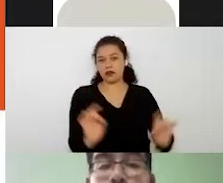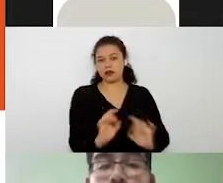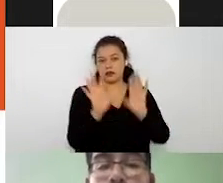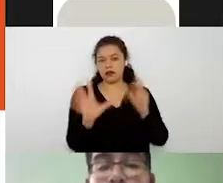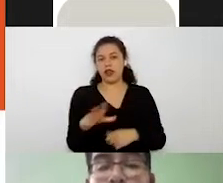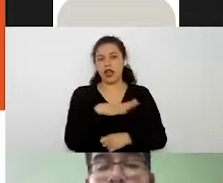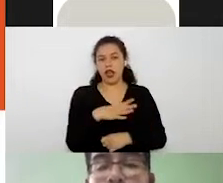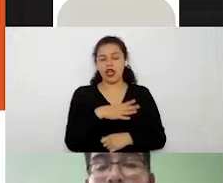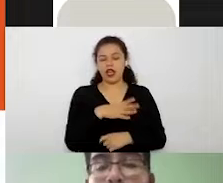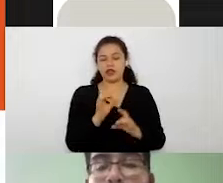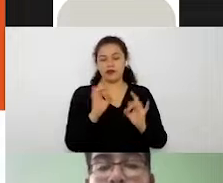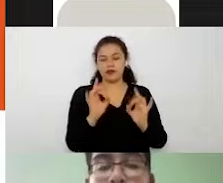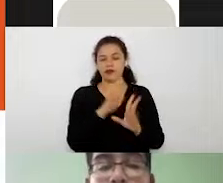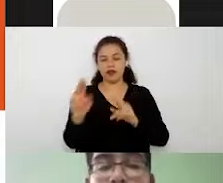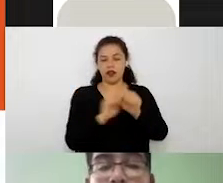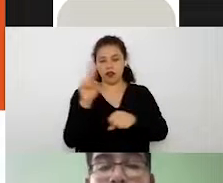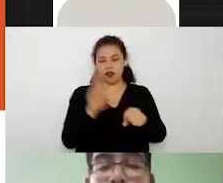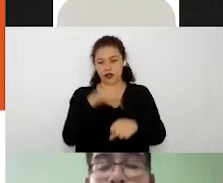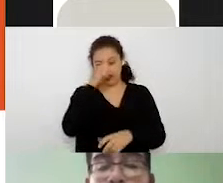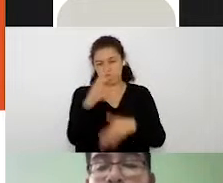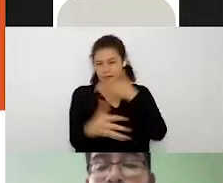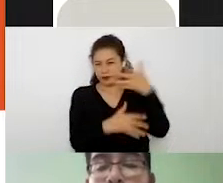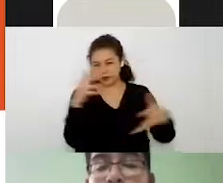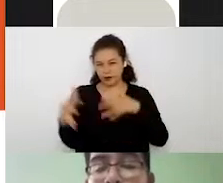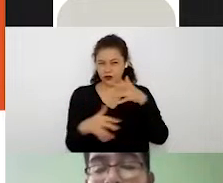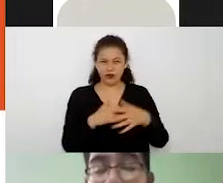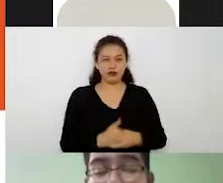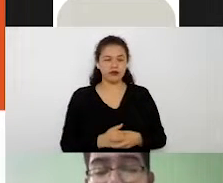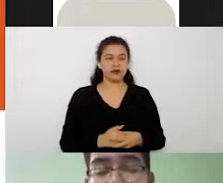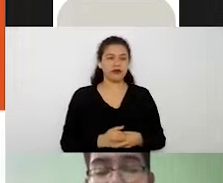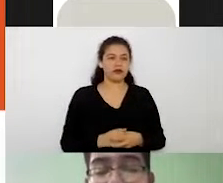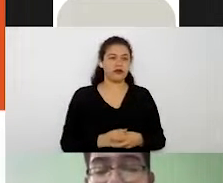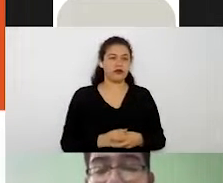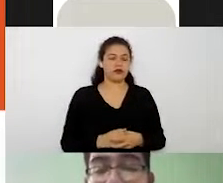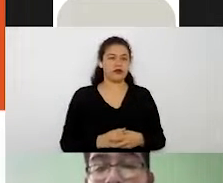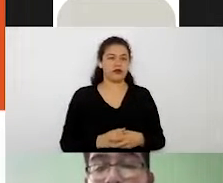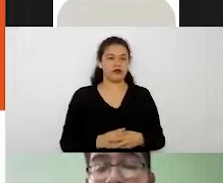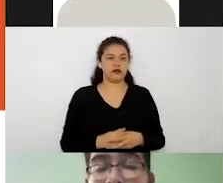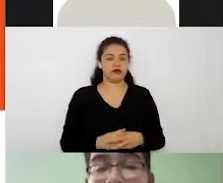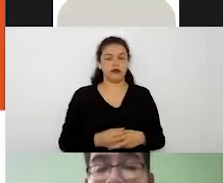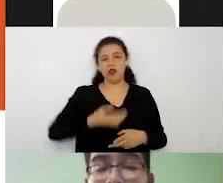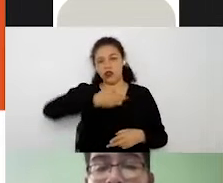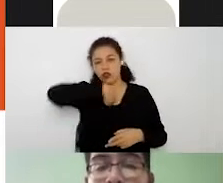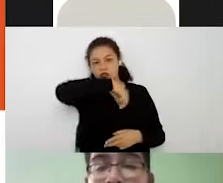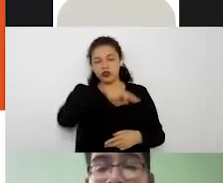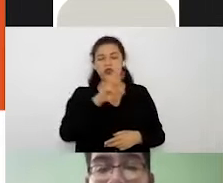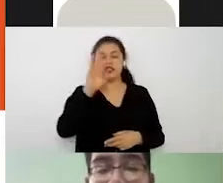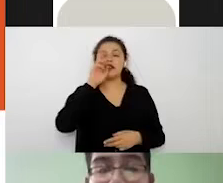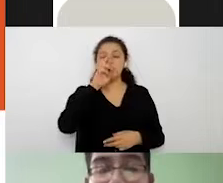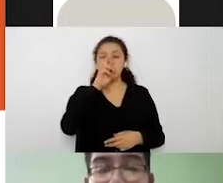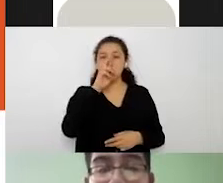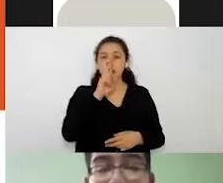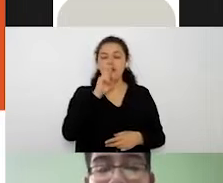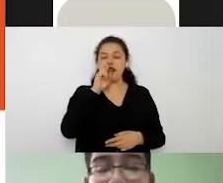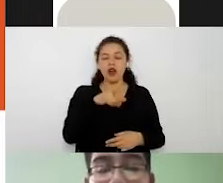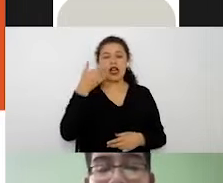un fenómeno natural que perturbara nuestro sistema, estuviéramos con la mejor disposición y con las armas, digamos,